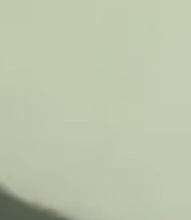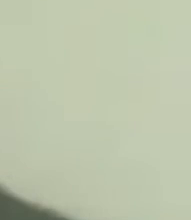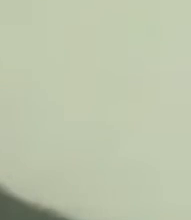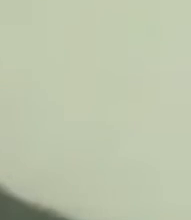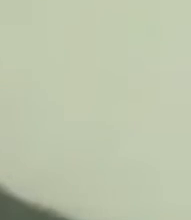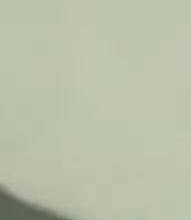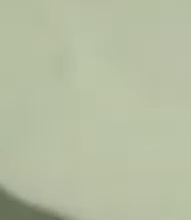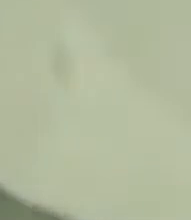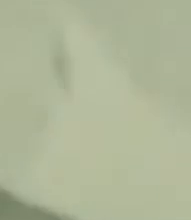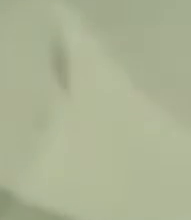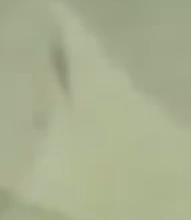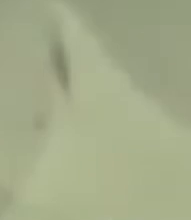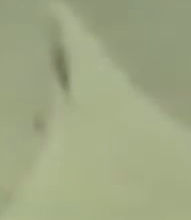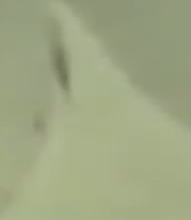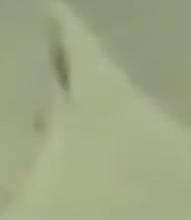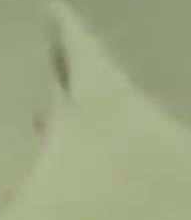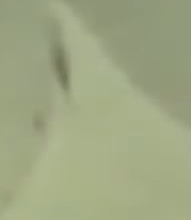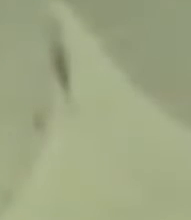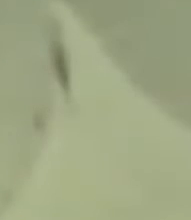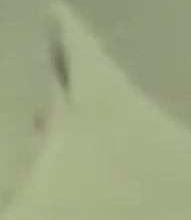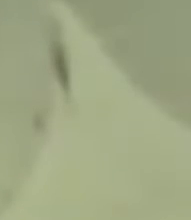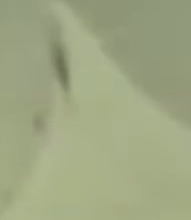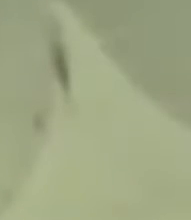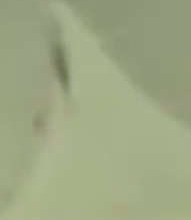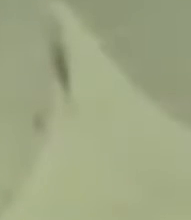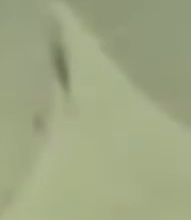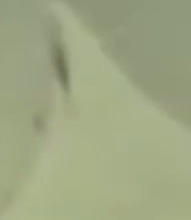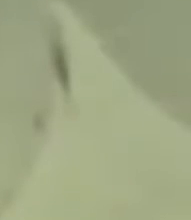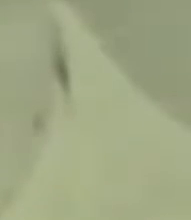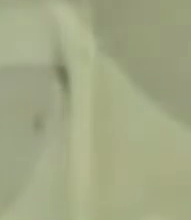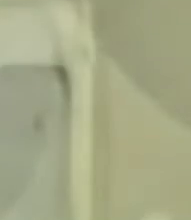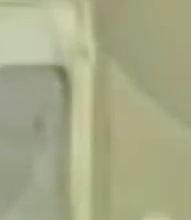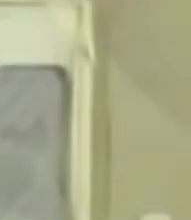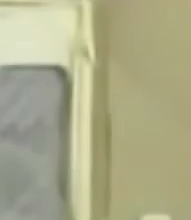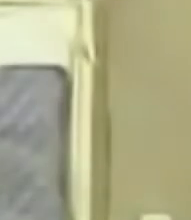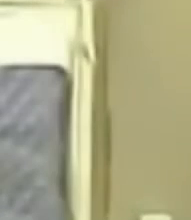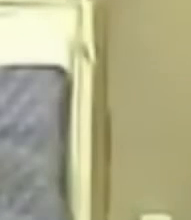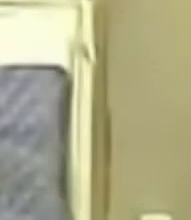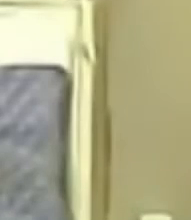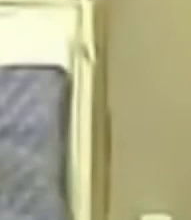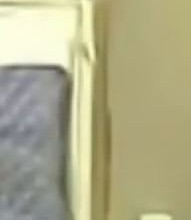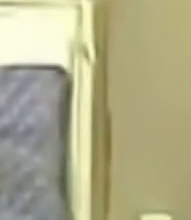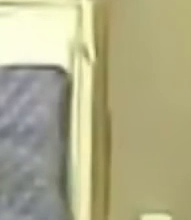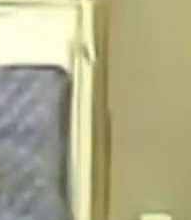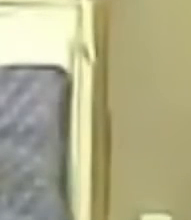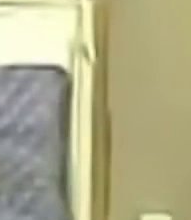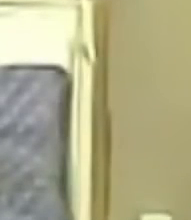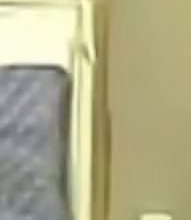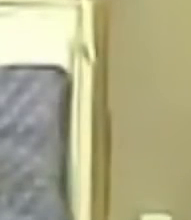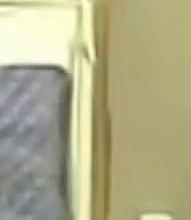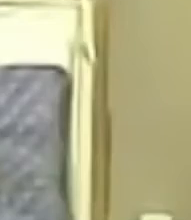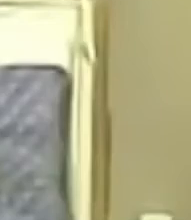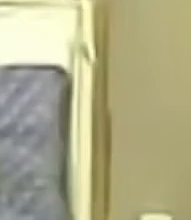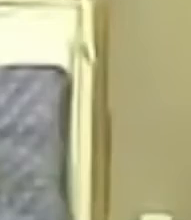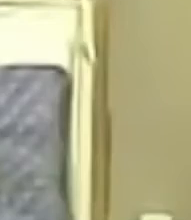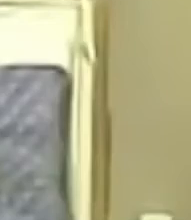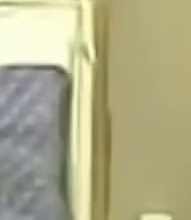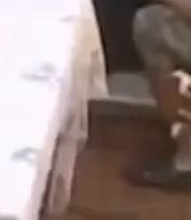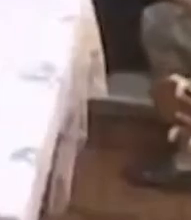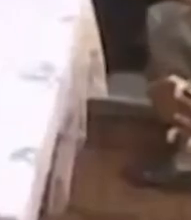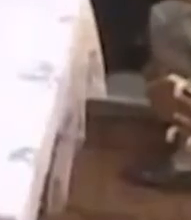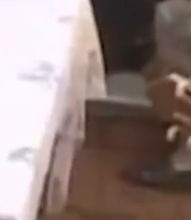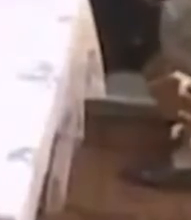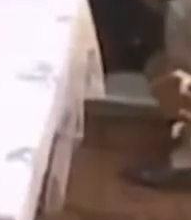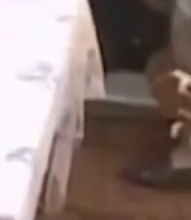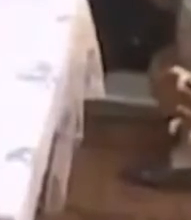no asustes tu diamante. No entregues tu perfecto amanecer, ni tus estrellas, ni